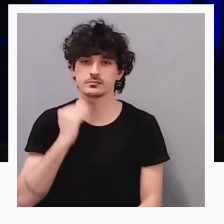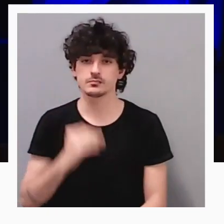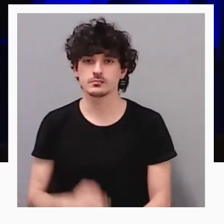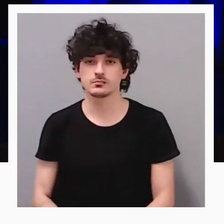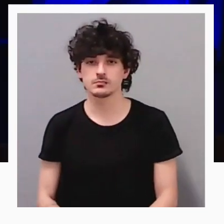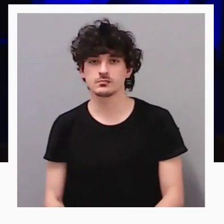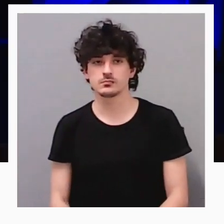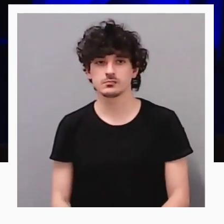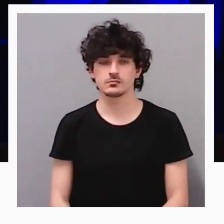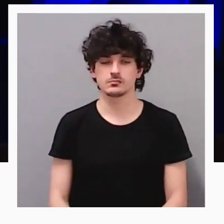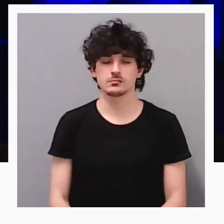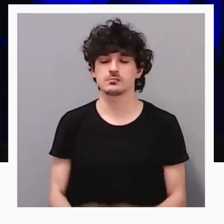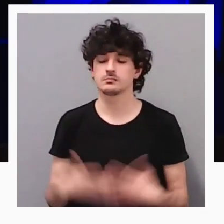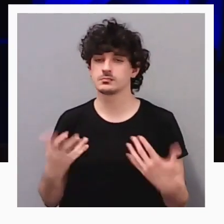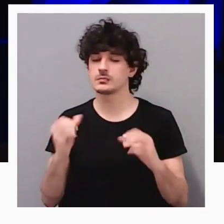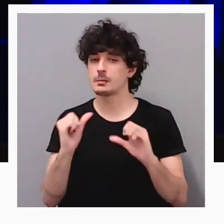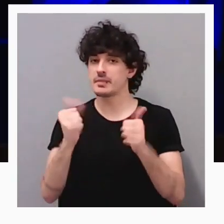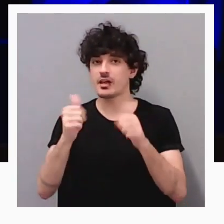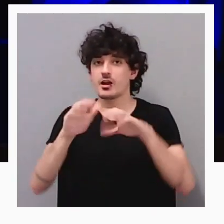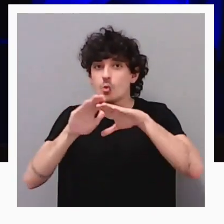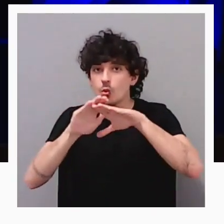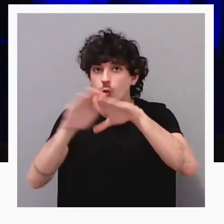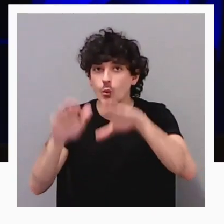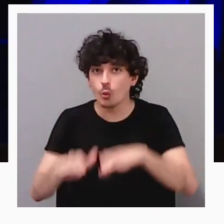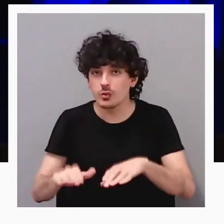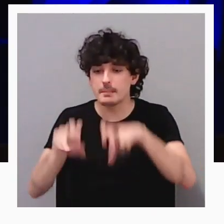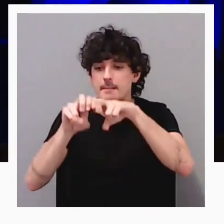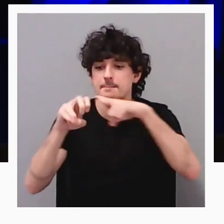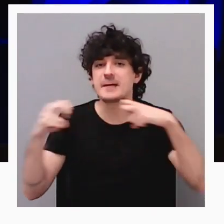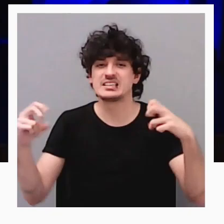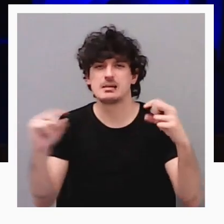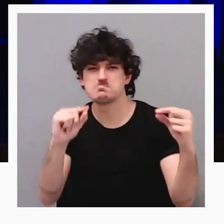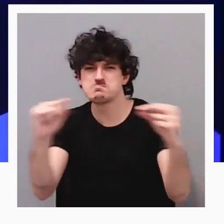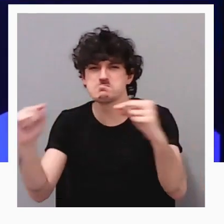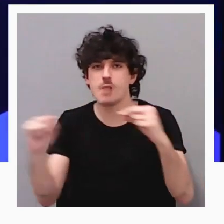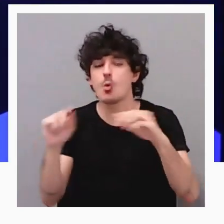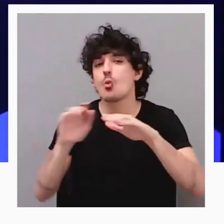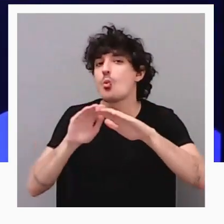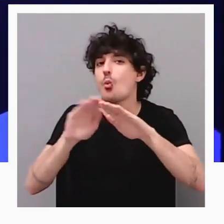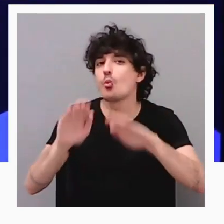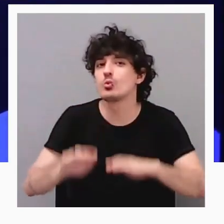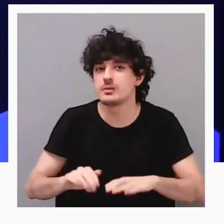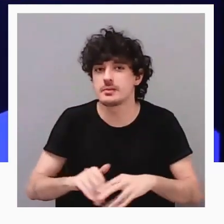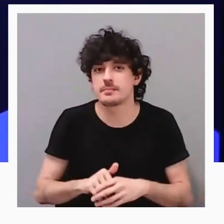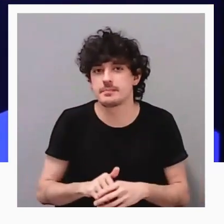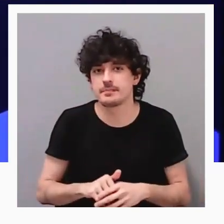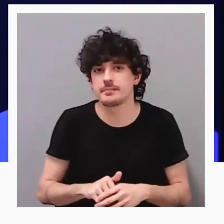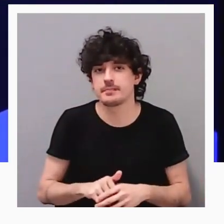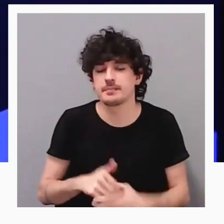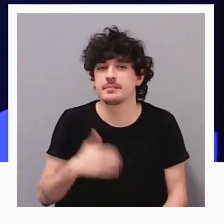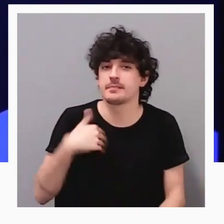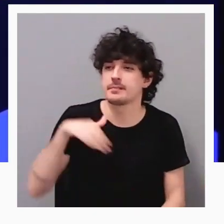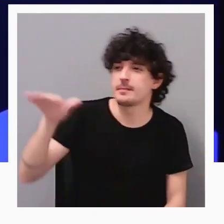días. Vamos a empezar la última mesa redonda de esta sesión. Llamo otra vez Rafael. Rafael